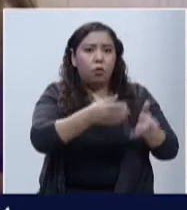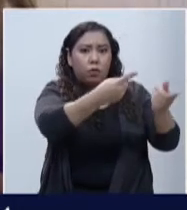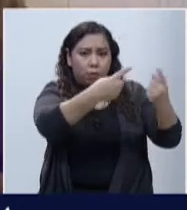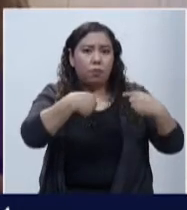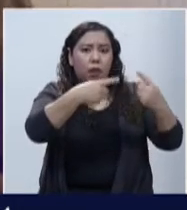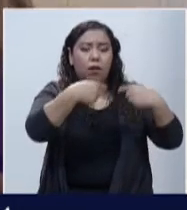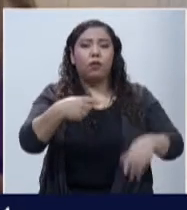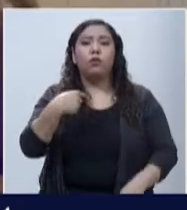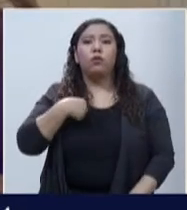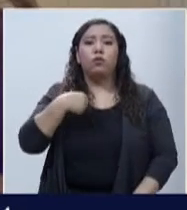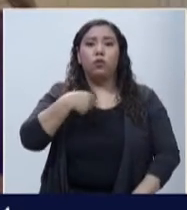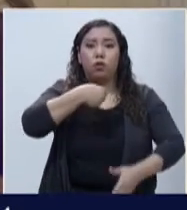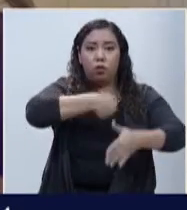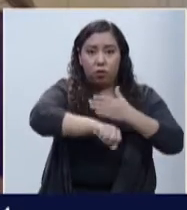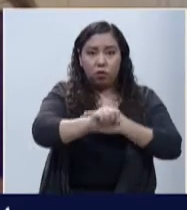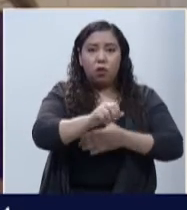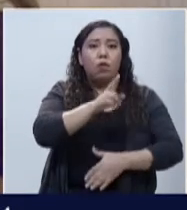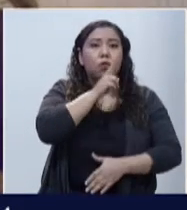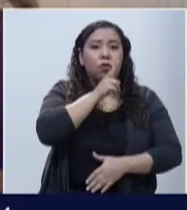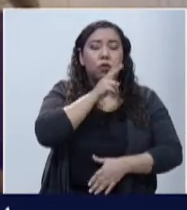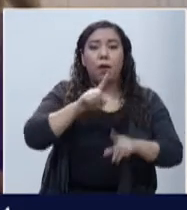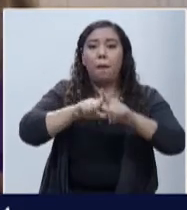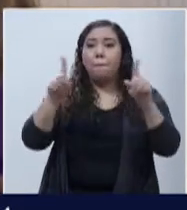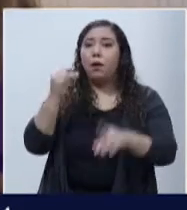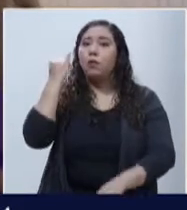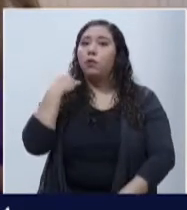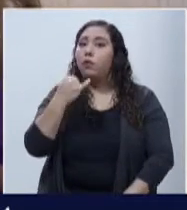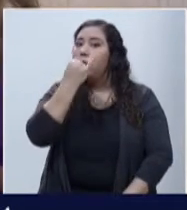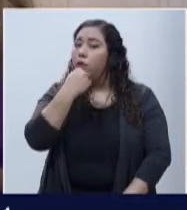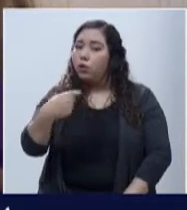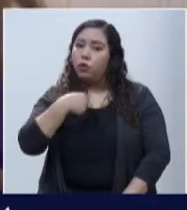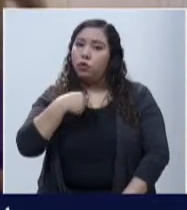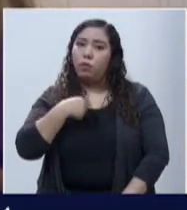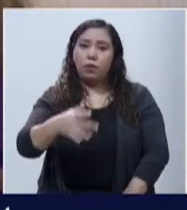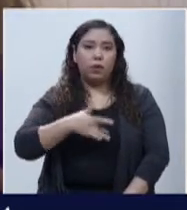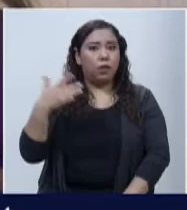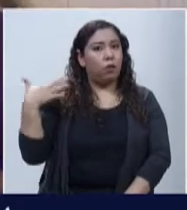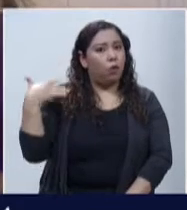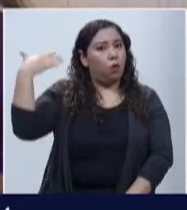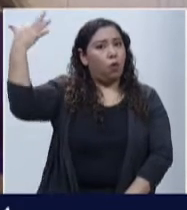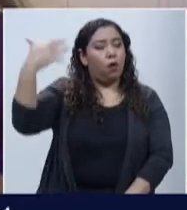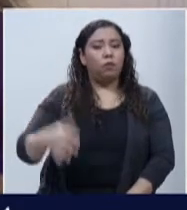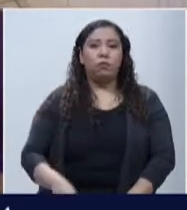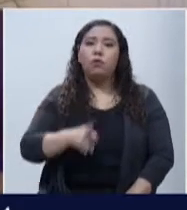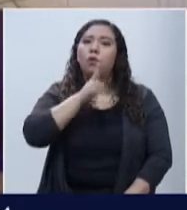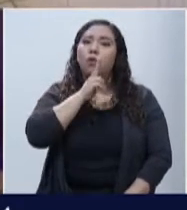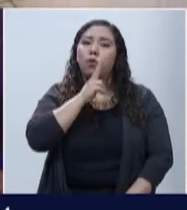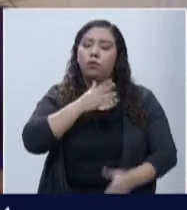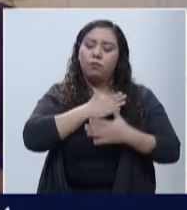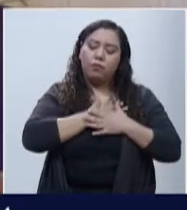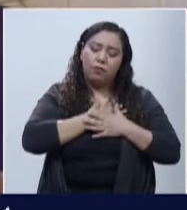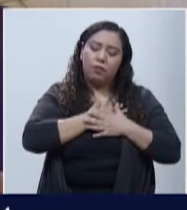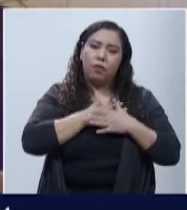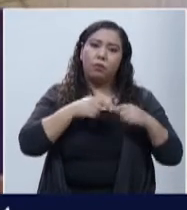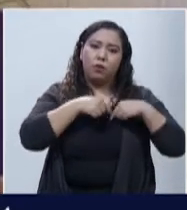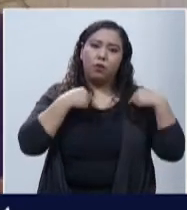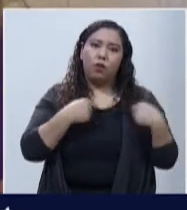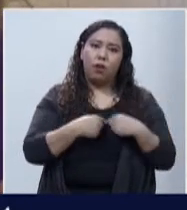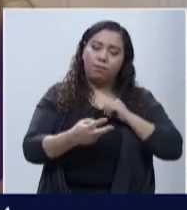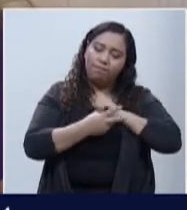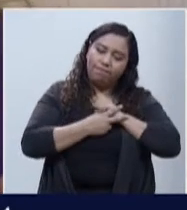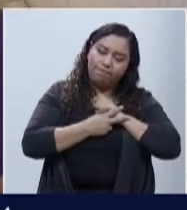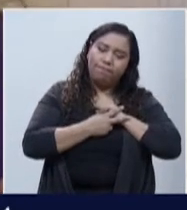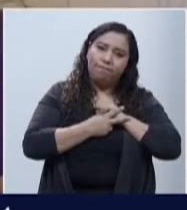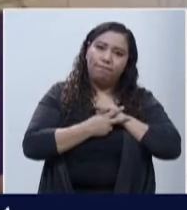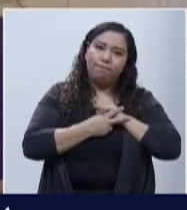israel e israelita para mí es un gran honor y honduras está siempre en mi corazón y bueno ahora